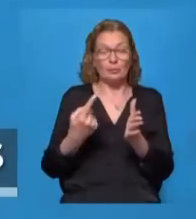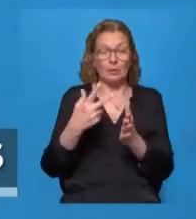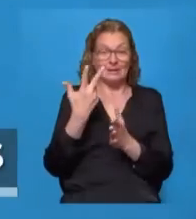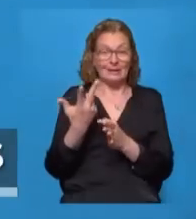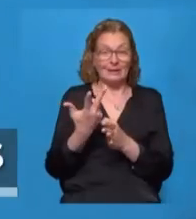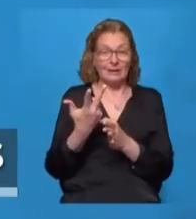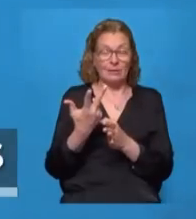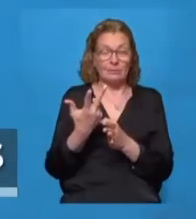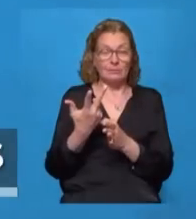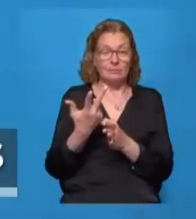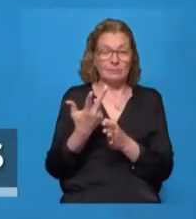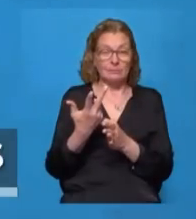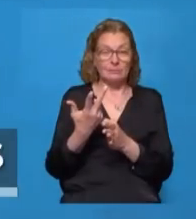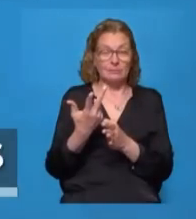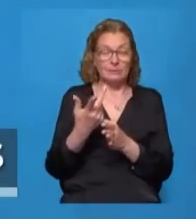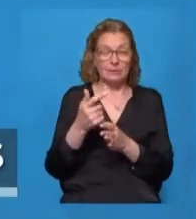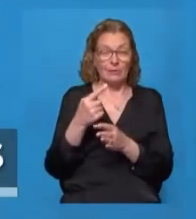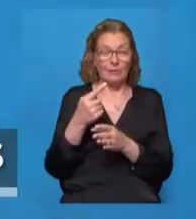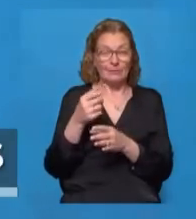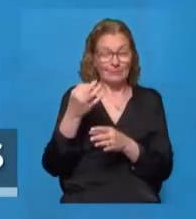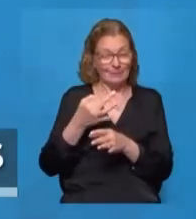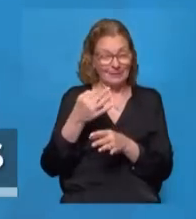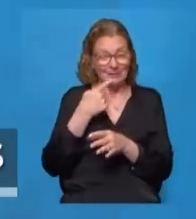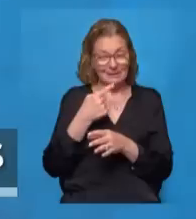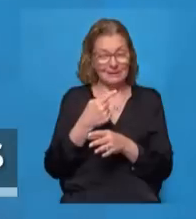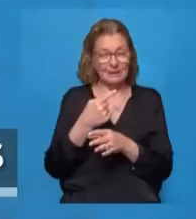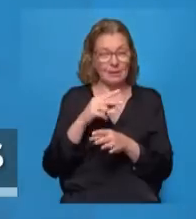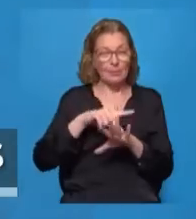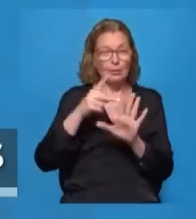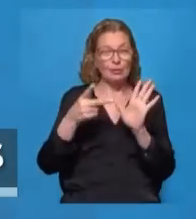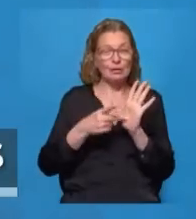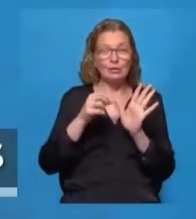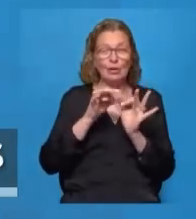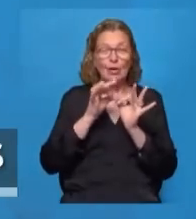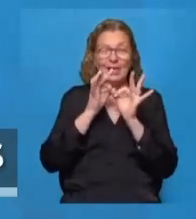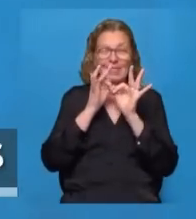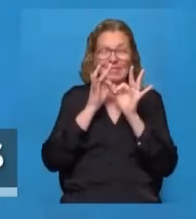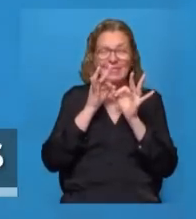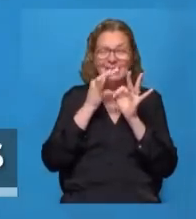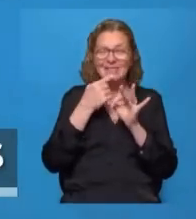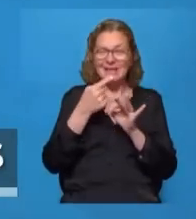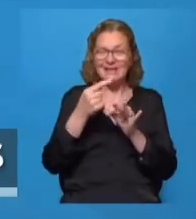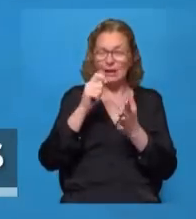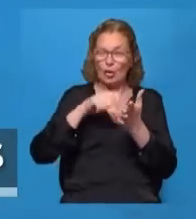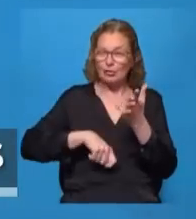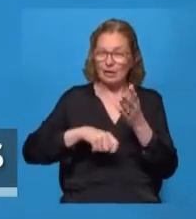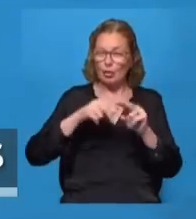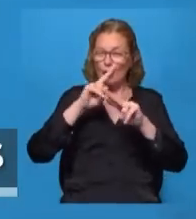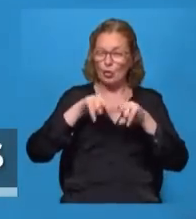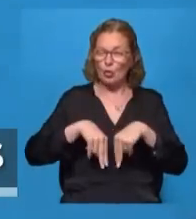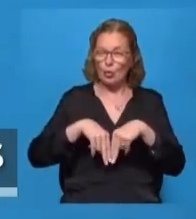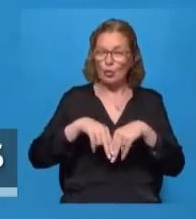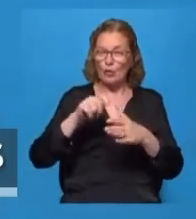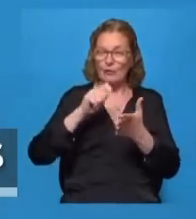tercero y que que bien lo señalas es que el proyecto declara nulos los contratos todos los contratos